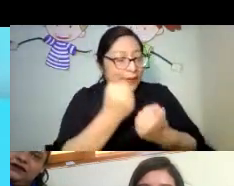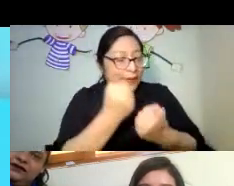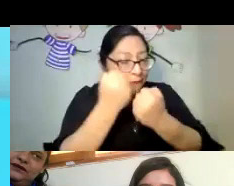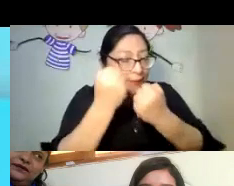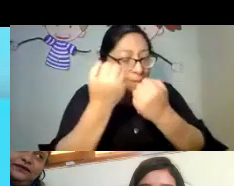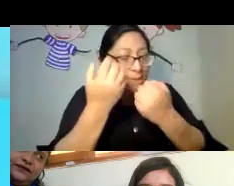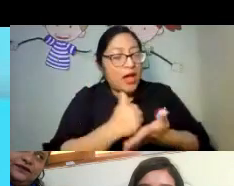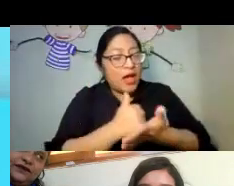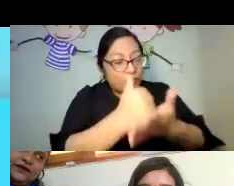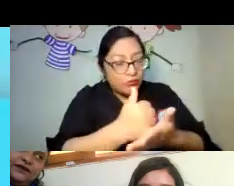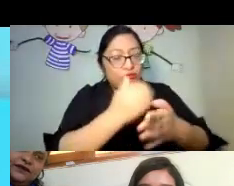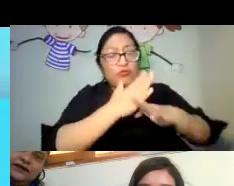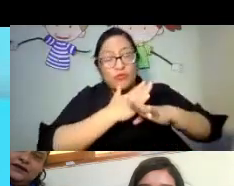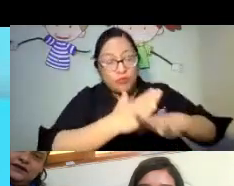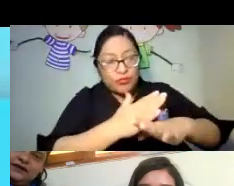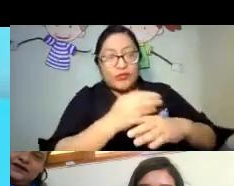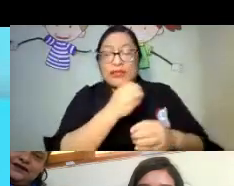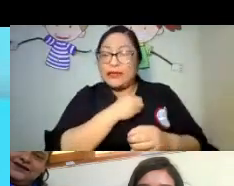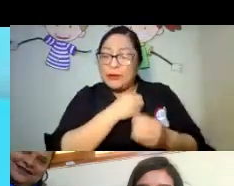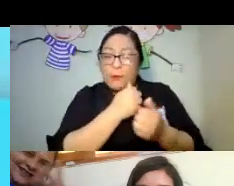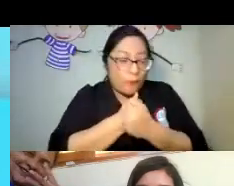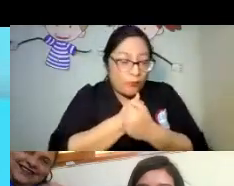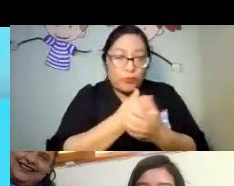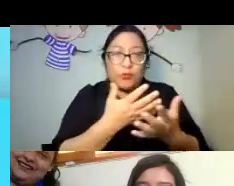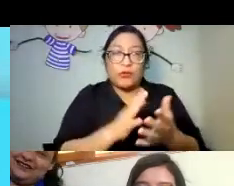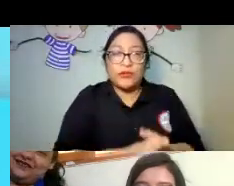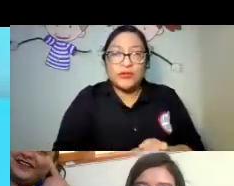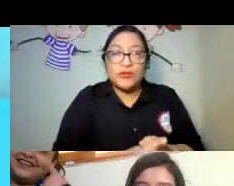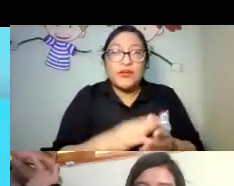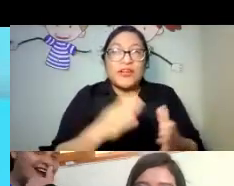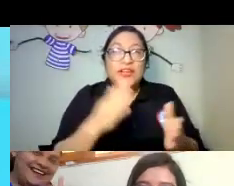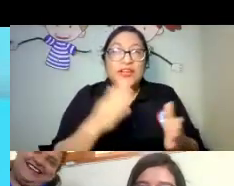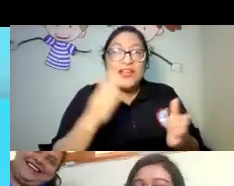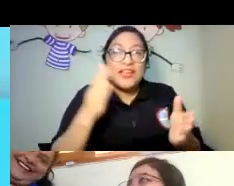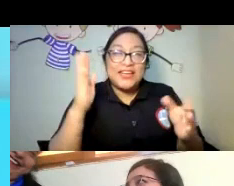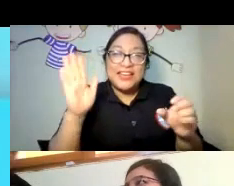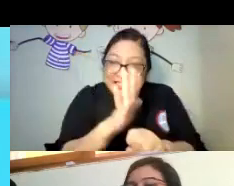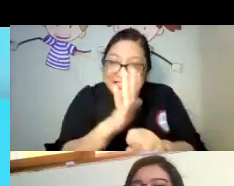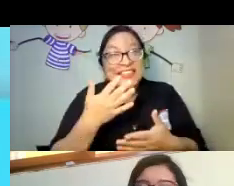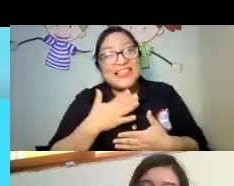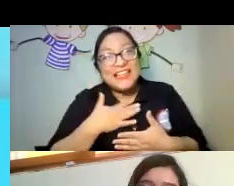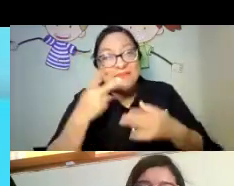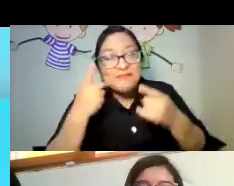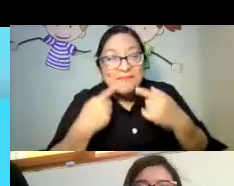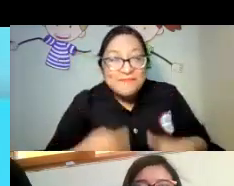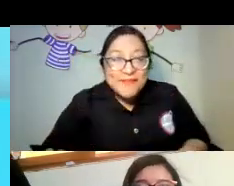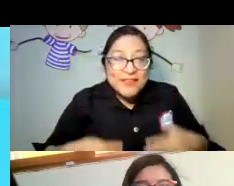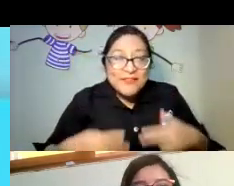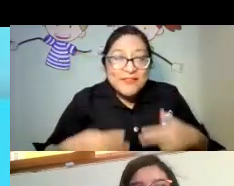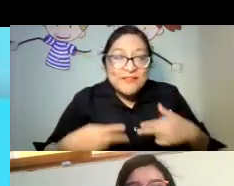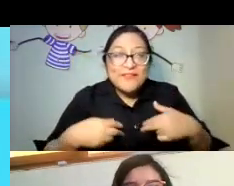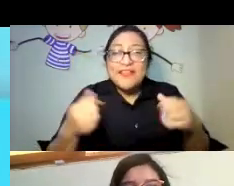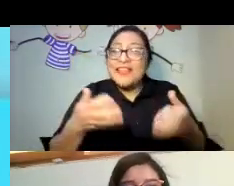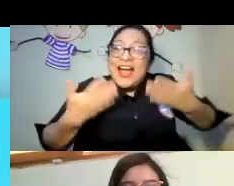protegerte. Te quiero mucho. Sabes que llenas mi vida de mucha alegría, que eres la razón por la